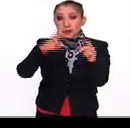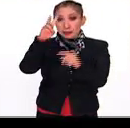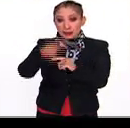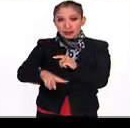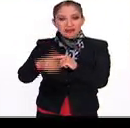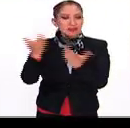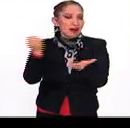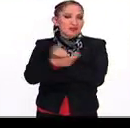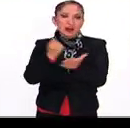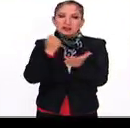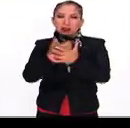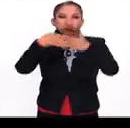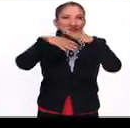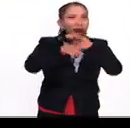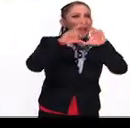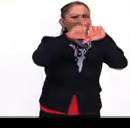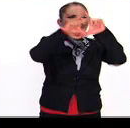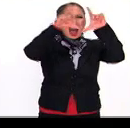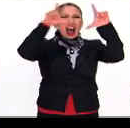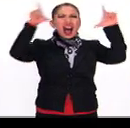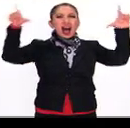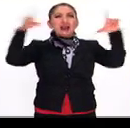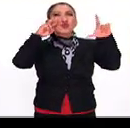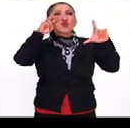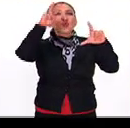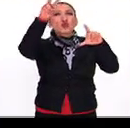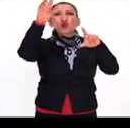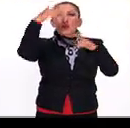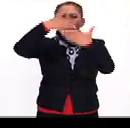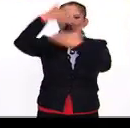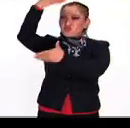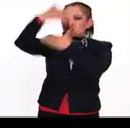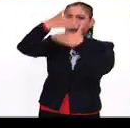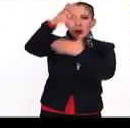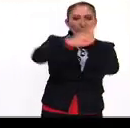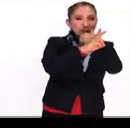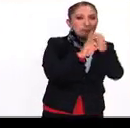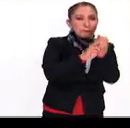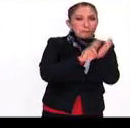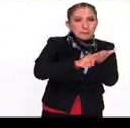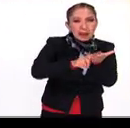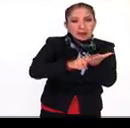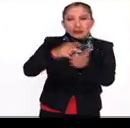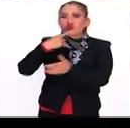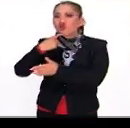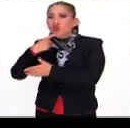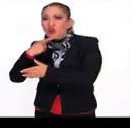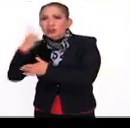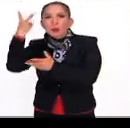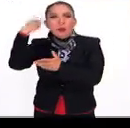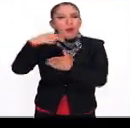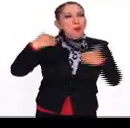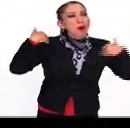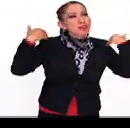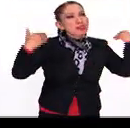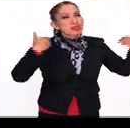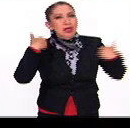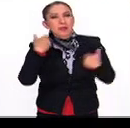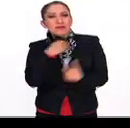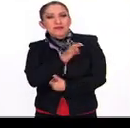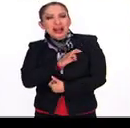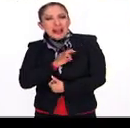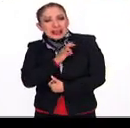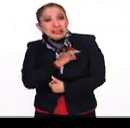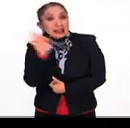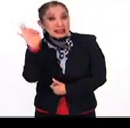inevitable sumergirse en los enormes tapices que penden sobre las paredes verdes y rojas. Son paseos, derivas felices